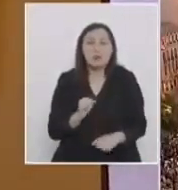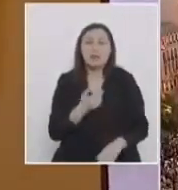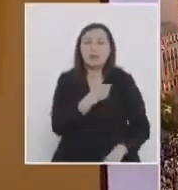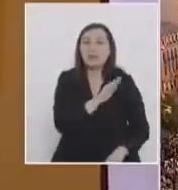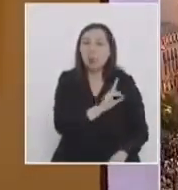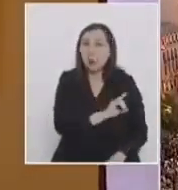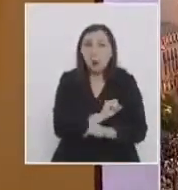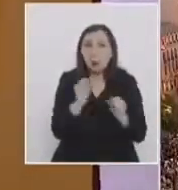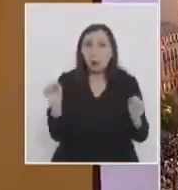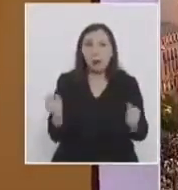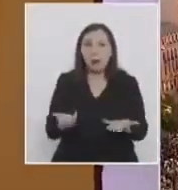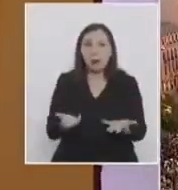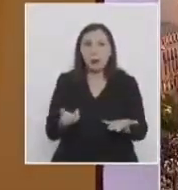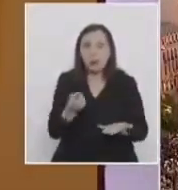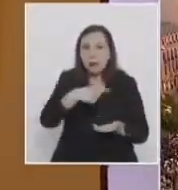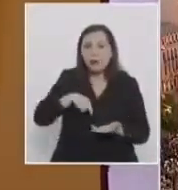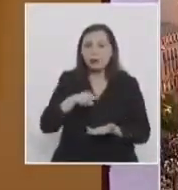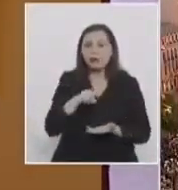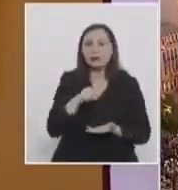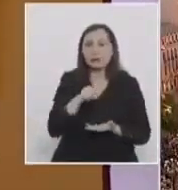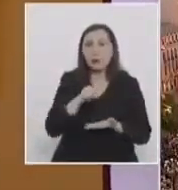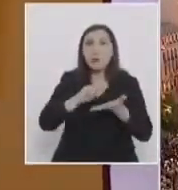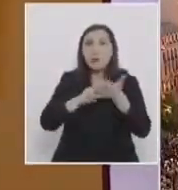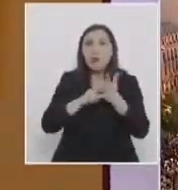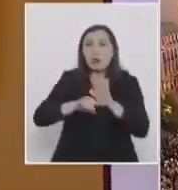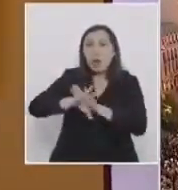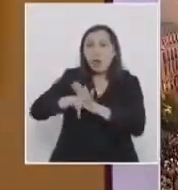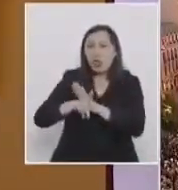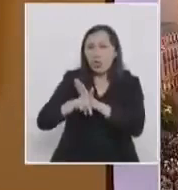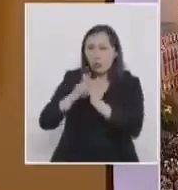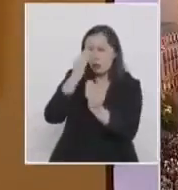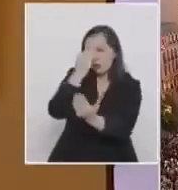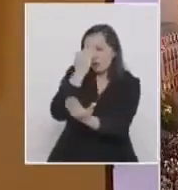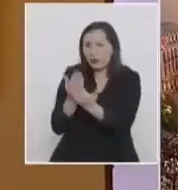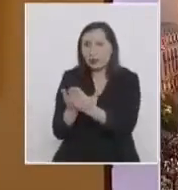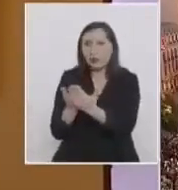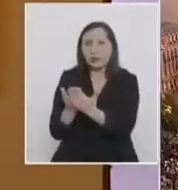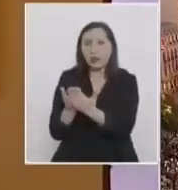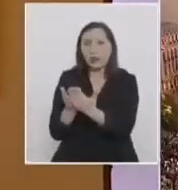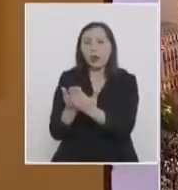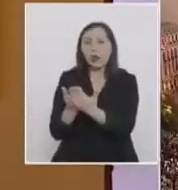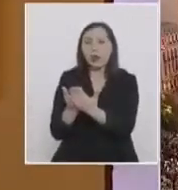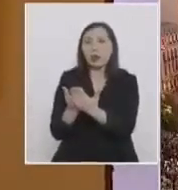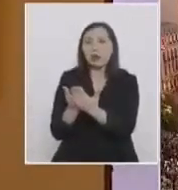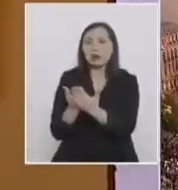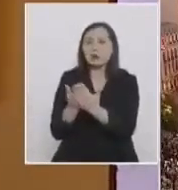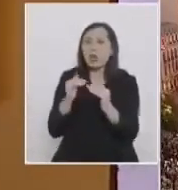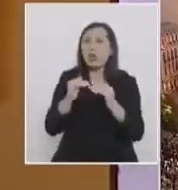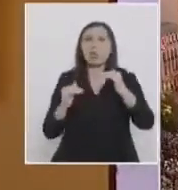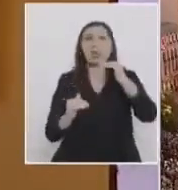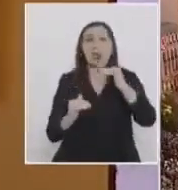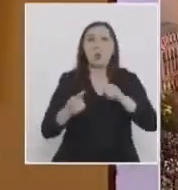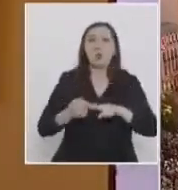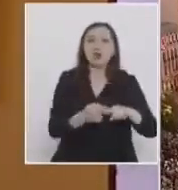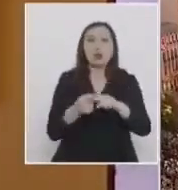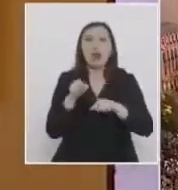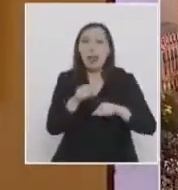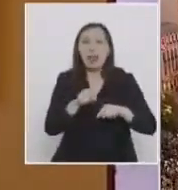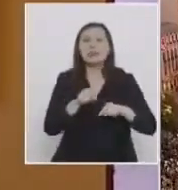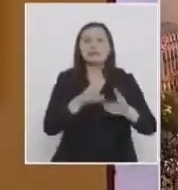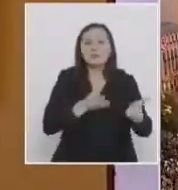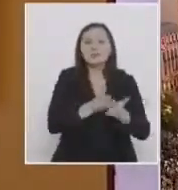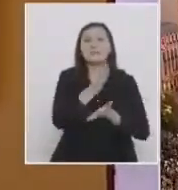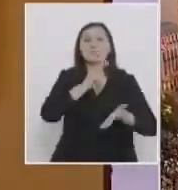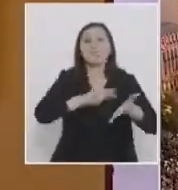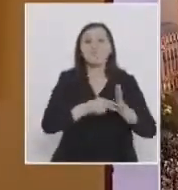Y vamos a enfrentar el problema de la delincuencia enfrentando la desigualdad social, que es su origen,